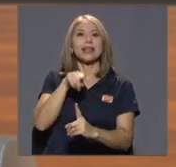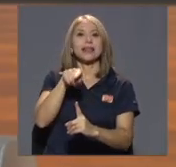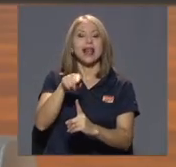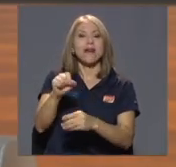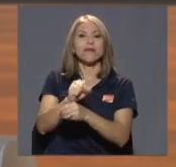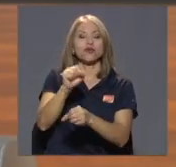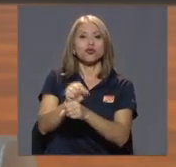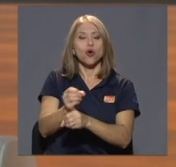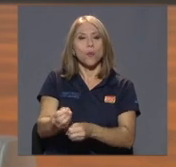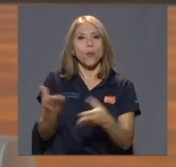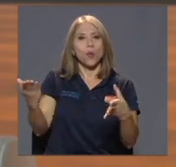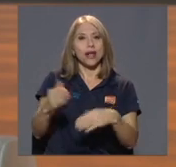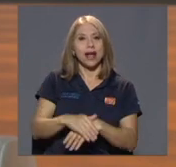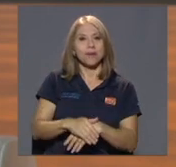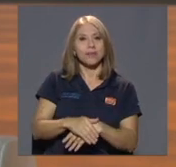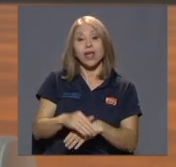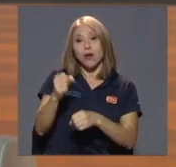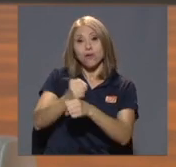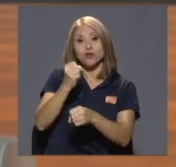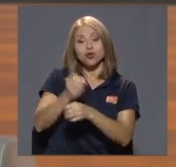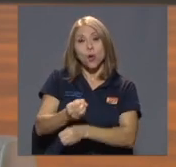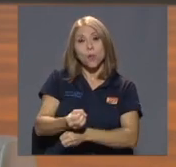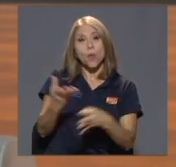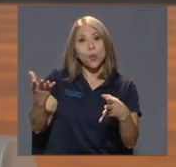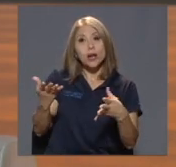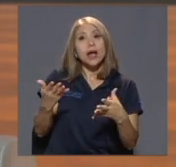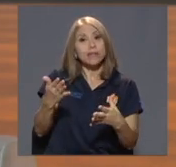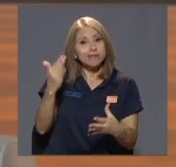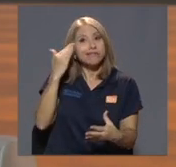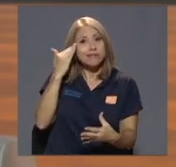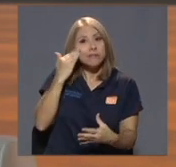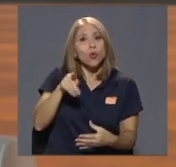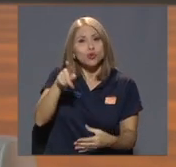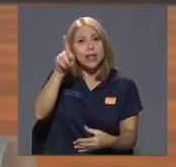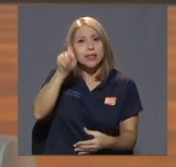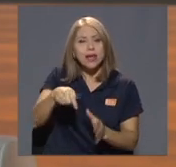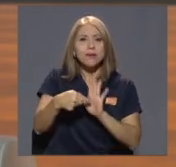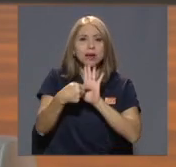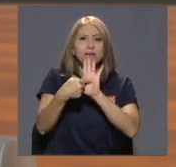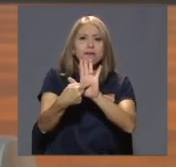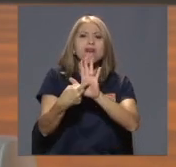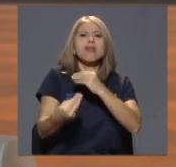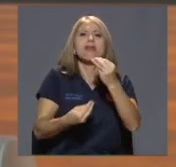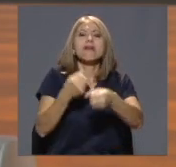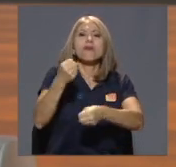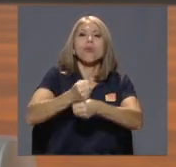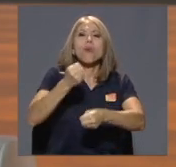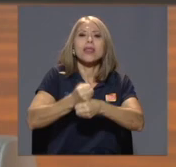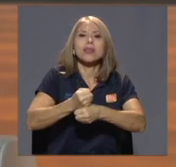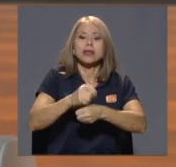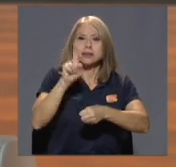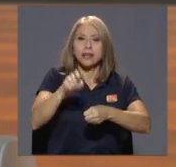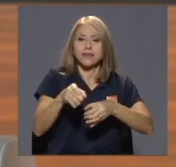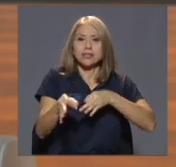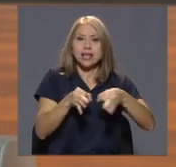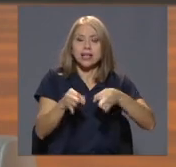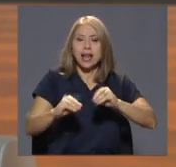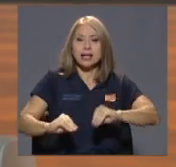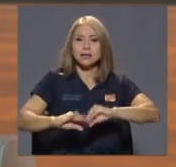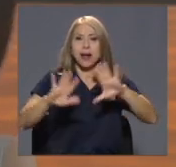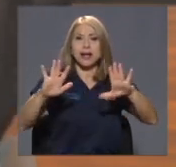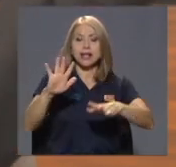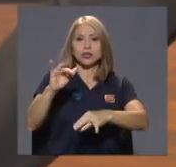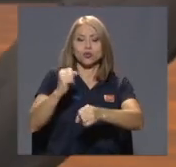usted tiene que rendir cuentas y que ser transparente en su gestión, más allá